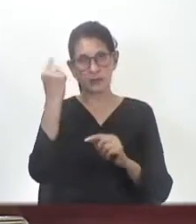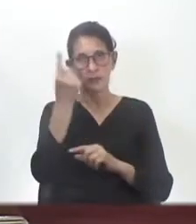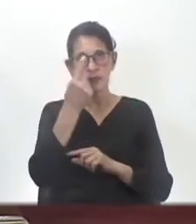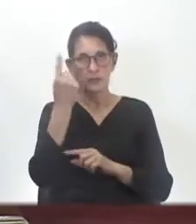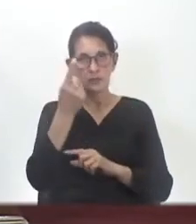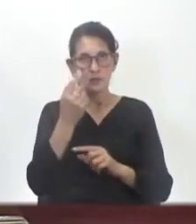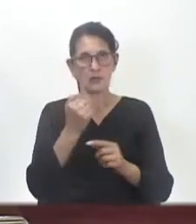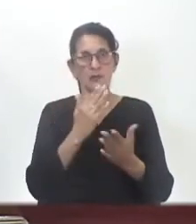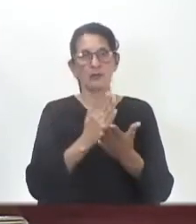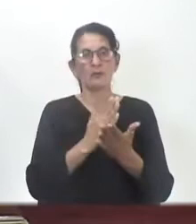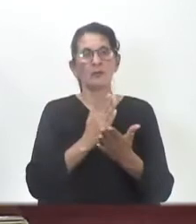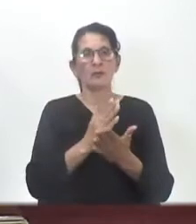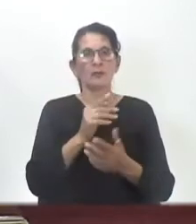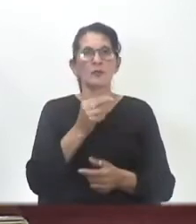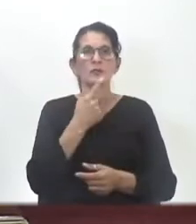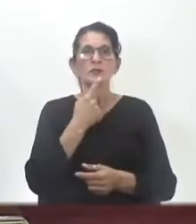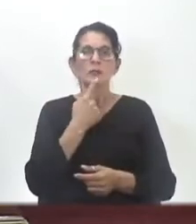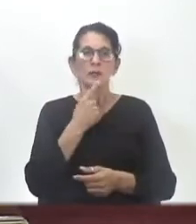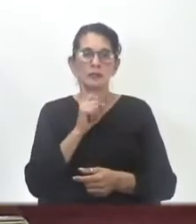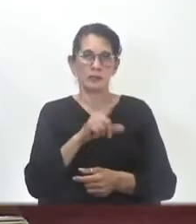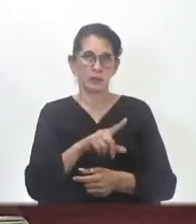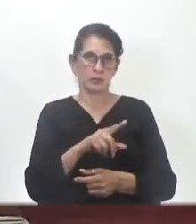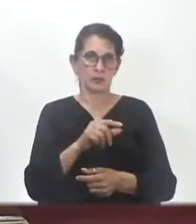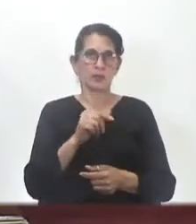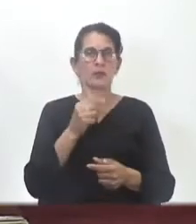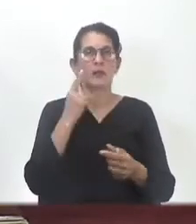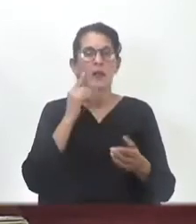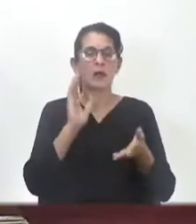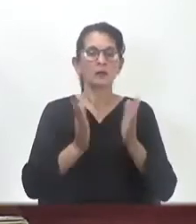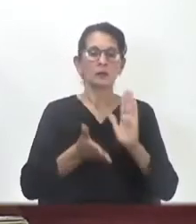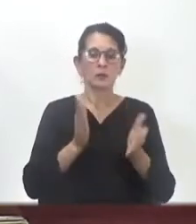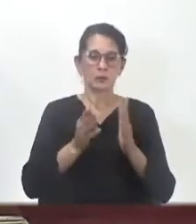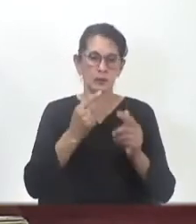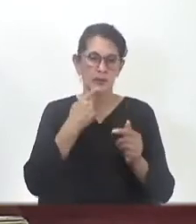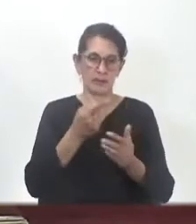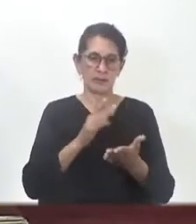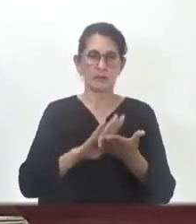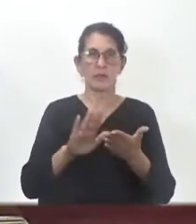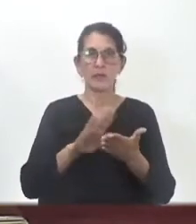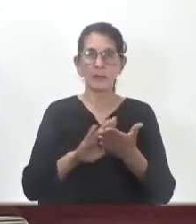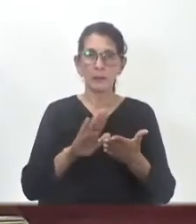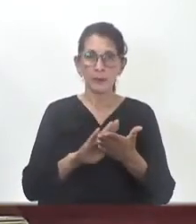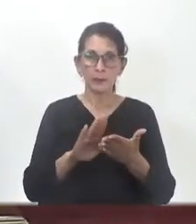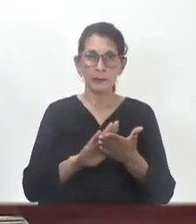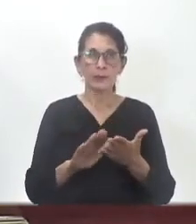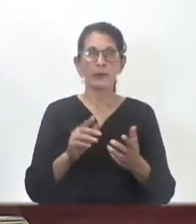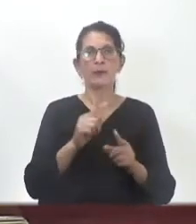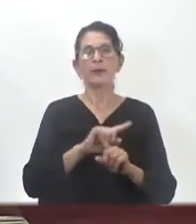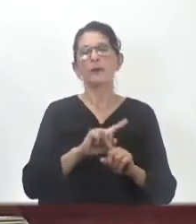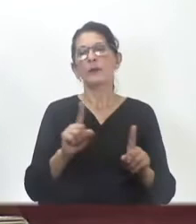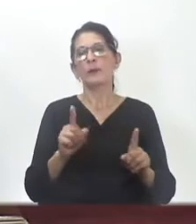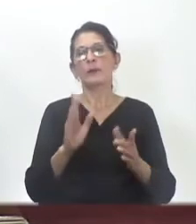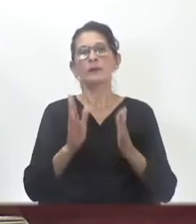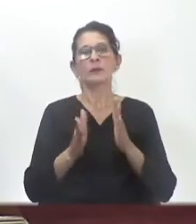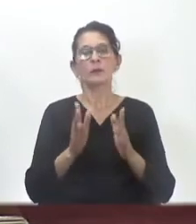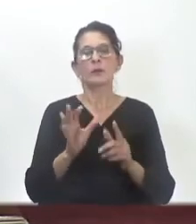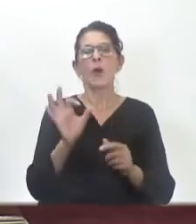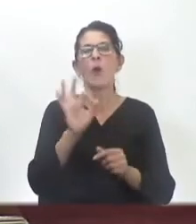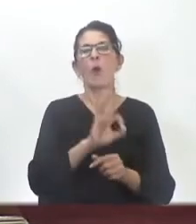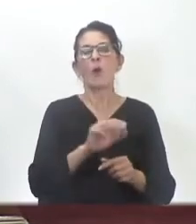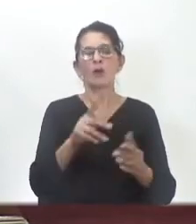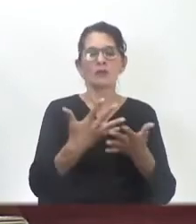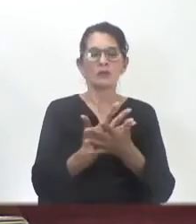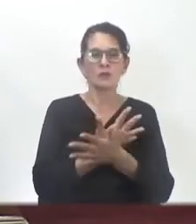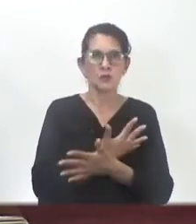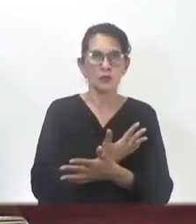Civiles Políticos vuelve a marcar la prohibición de la tortura. Nadie será sometido a torturas ni a penas o tratos